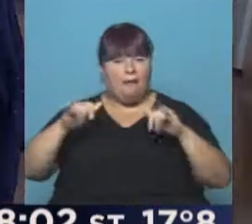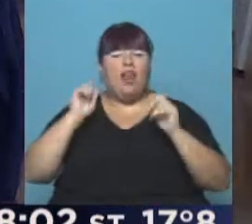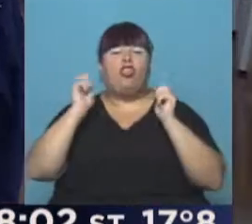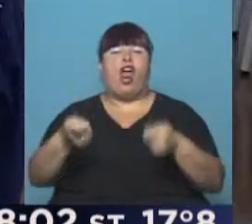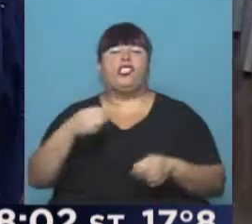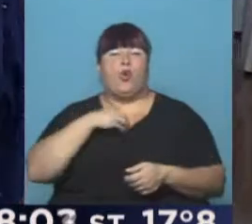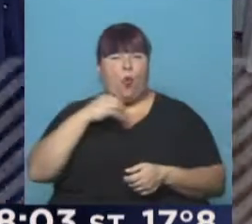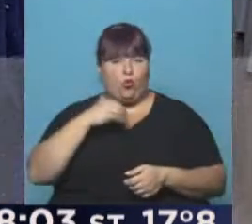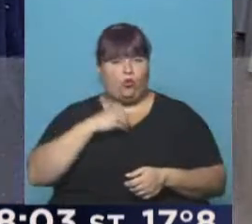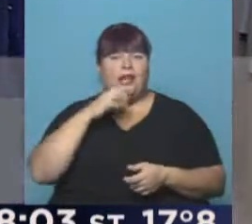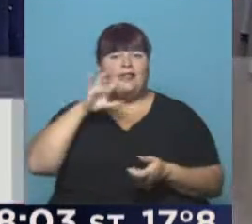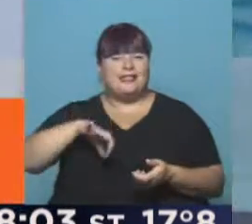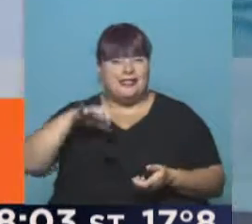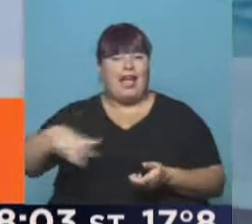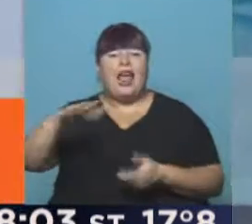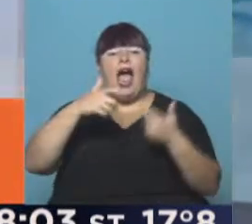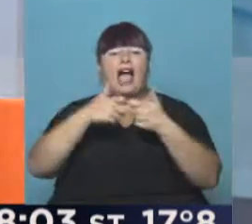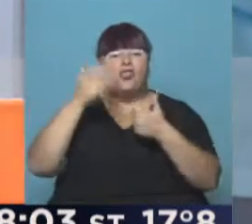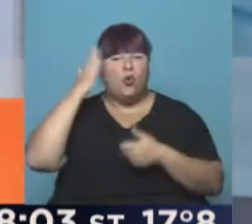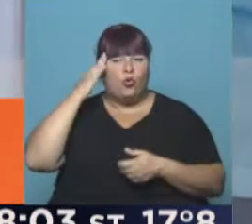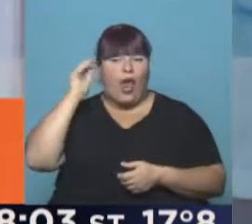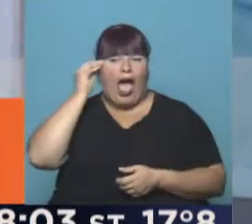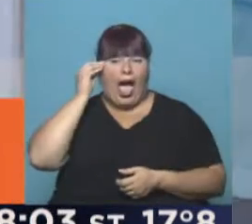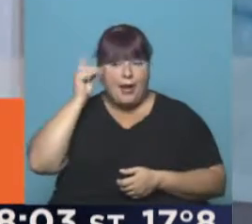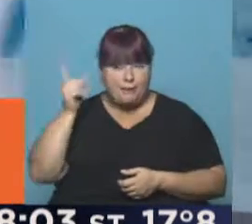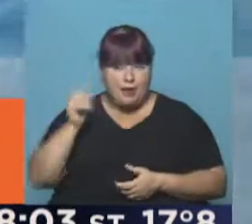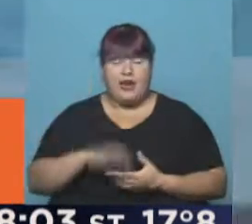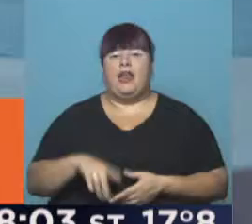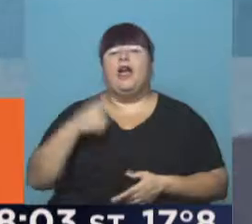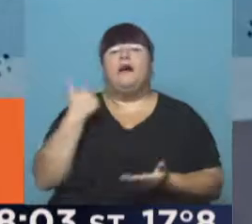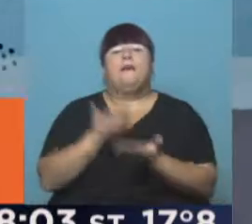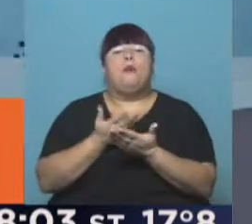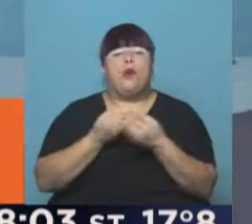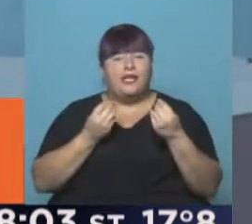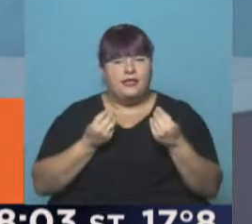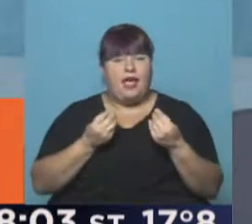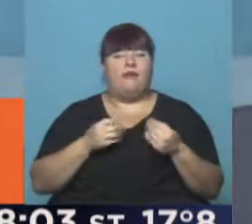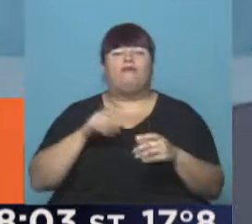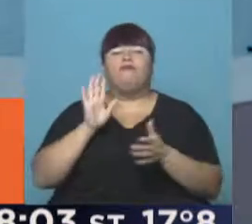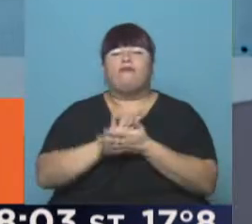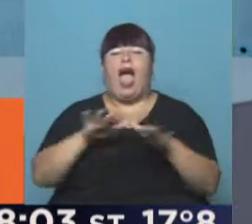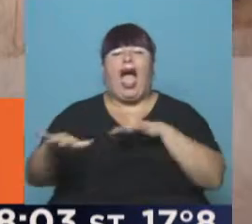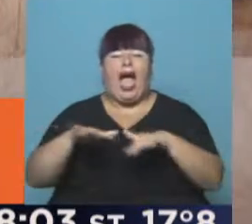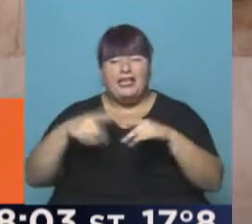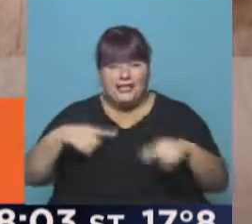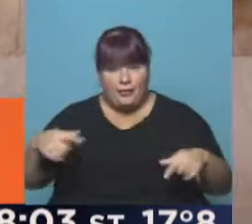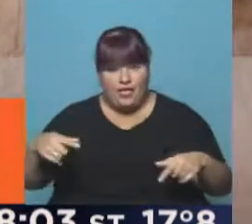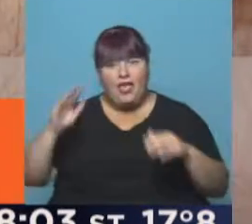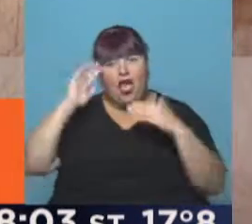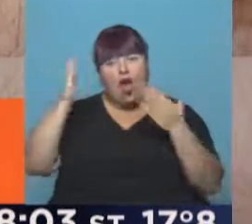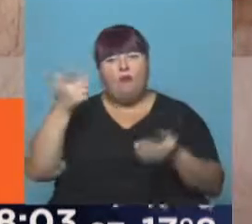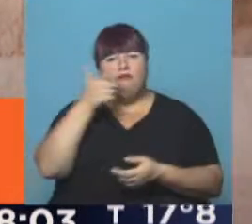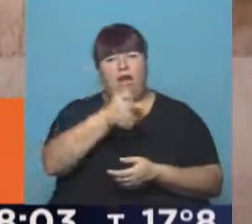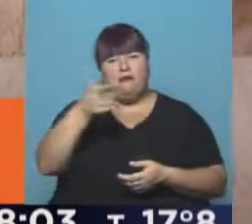donación voluntaria de sangre en la asociación cultural armenia la iniciativa formó parte de las actividades recordando el